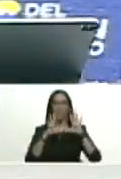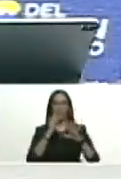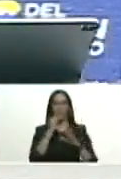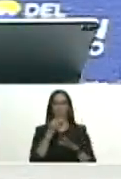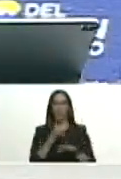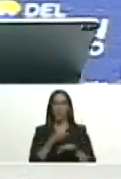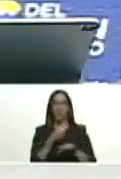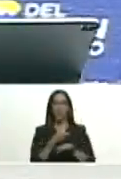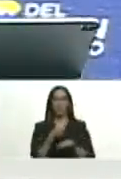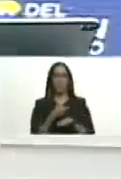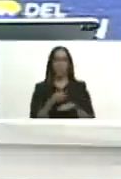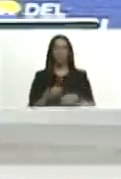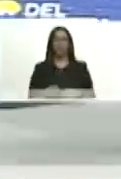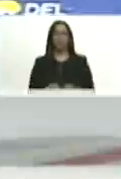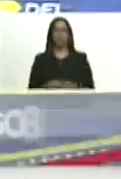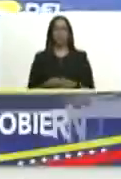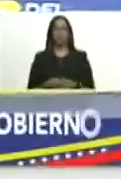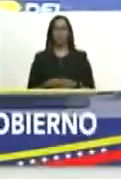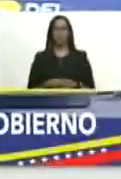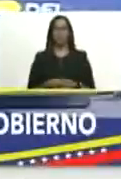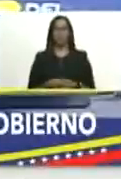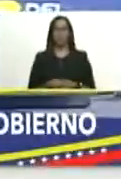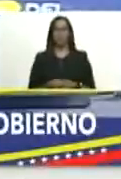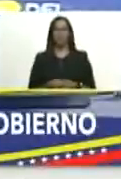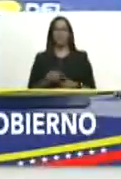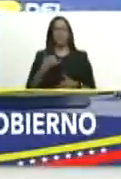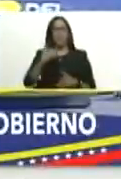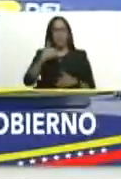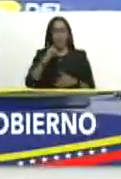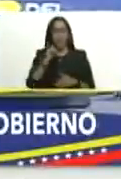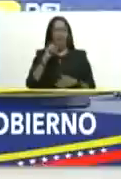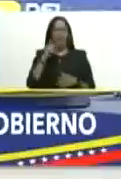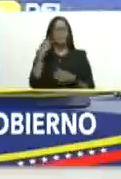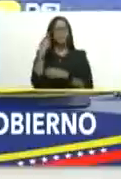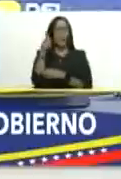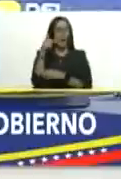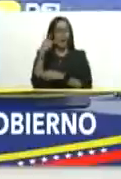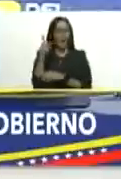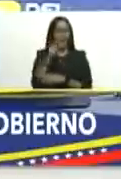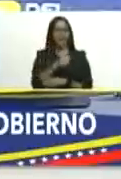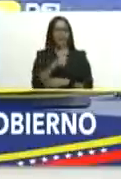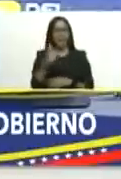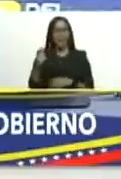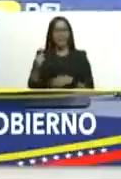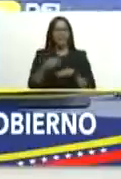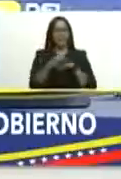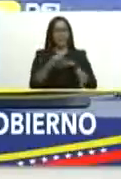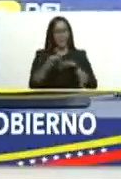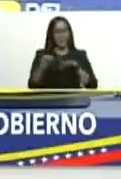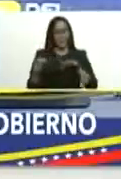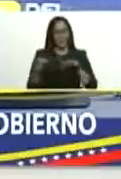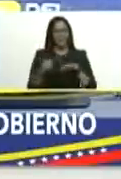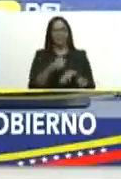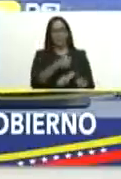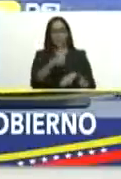gobierno, que existen parroquia por parroquia, municipio por municipio,